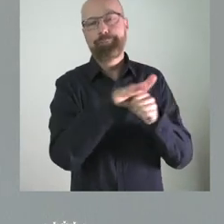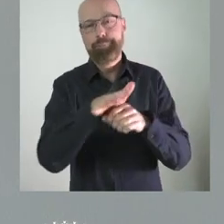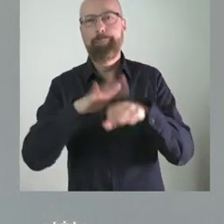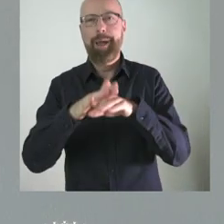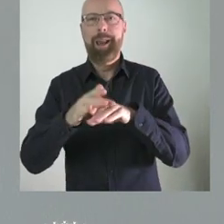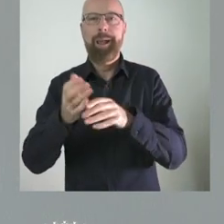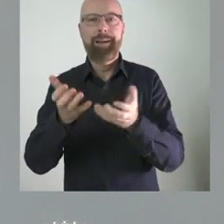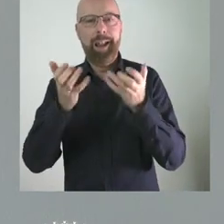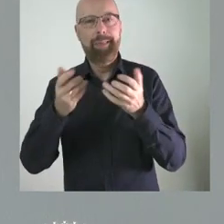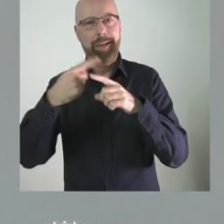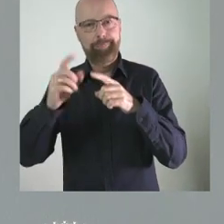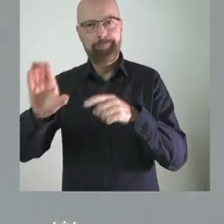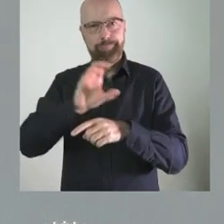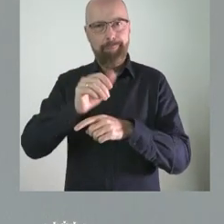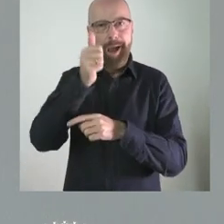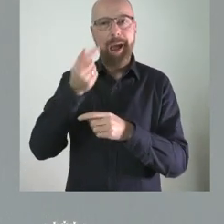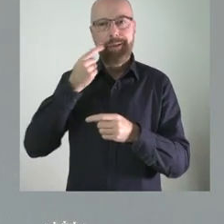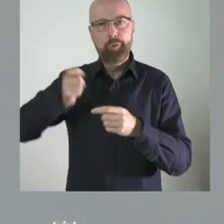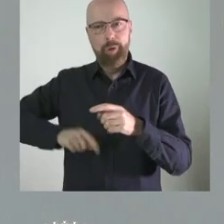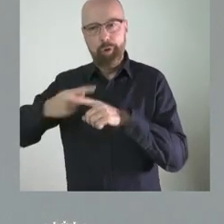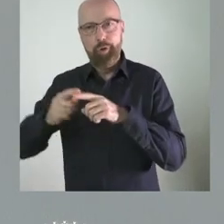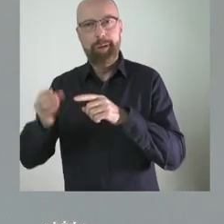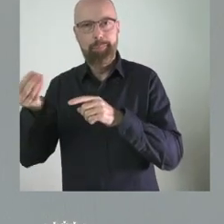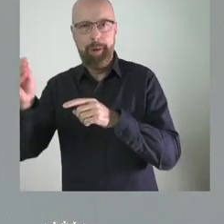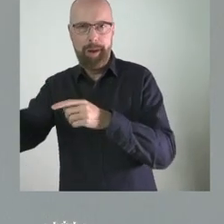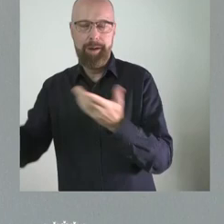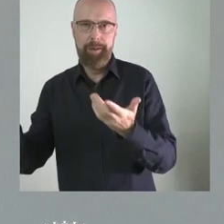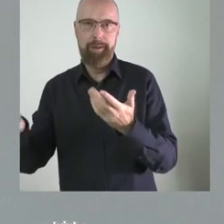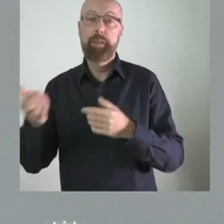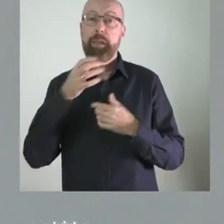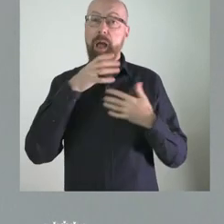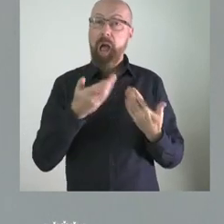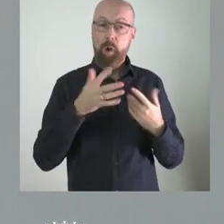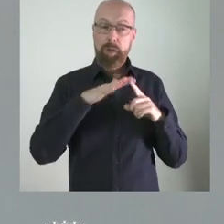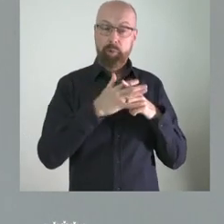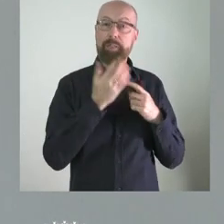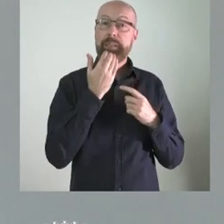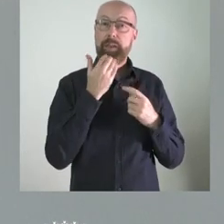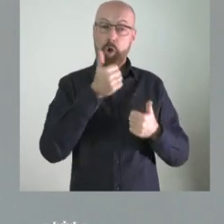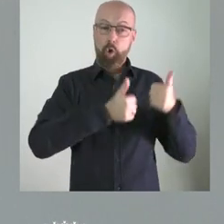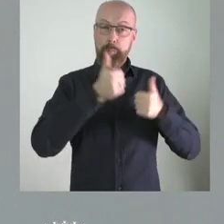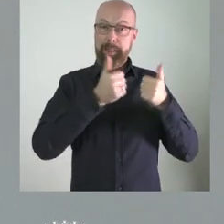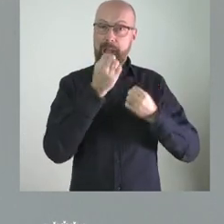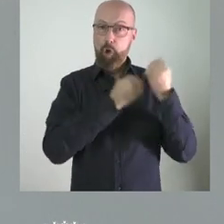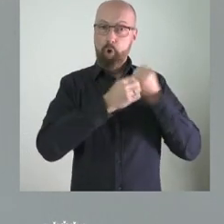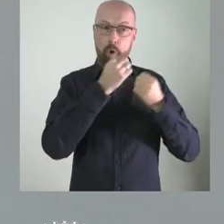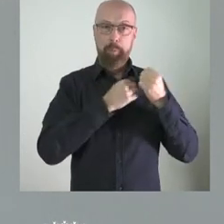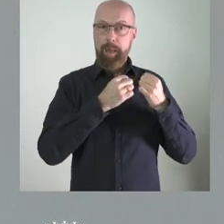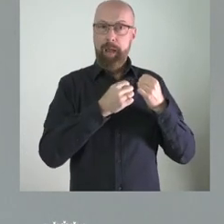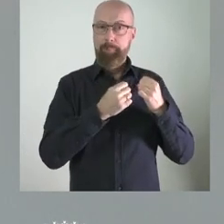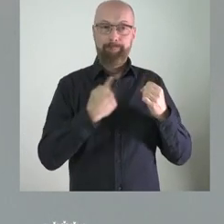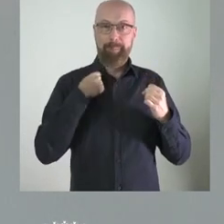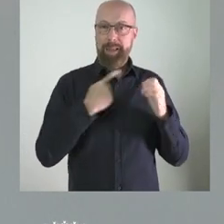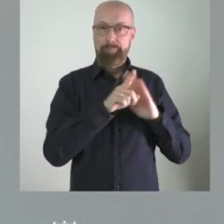todo lo que se haga en este momento y que ponga en riesgo la competitividad de la economía española pues pondrá en riesgo